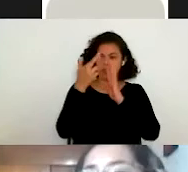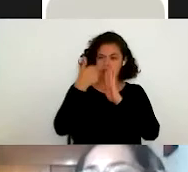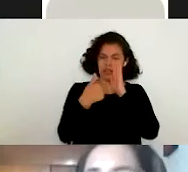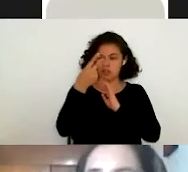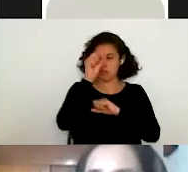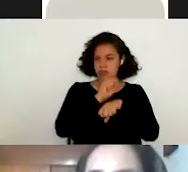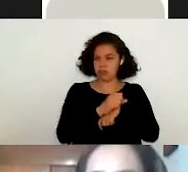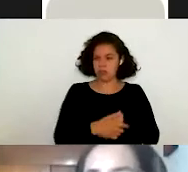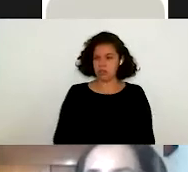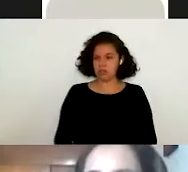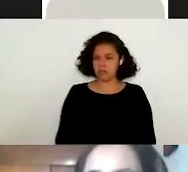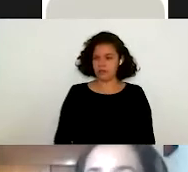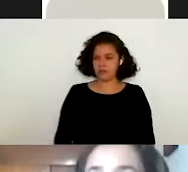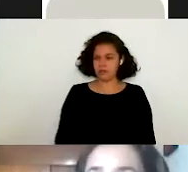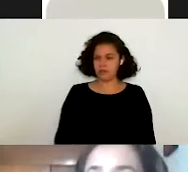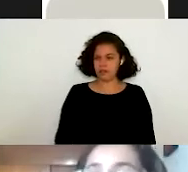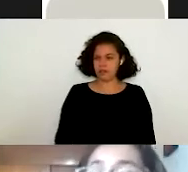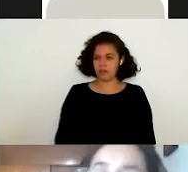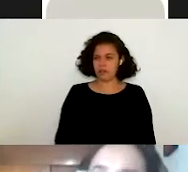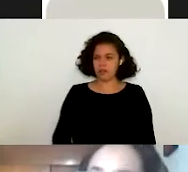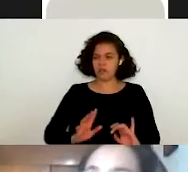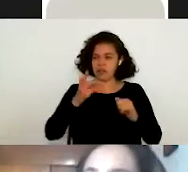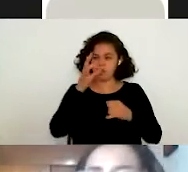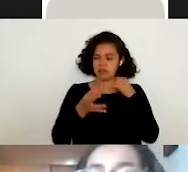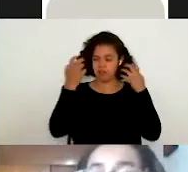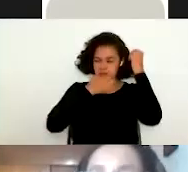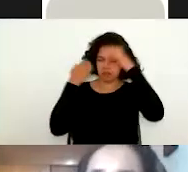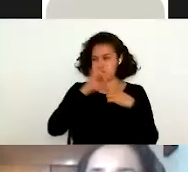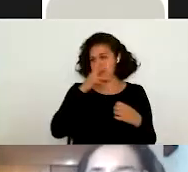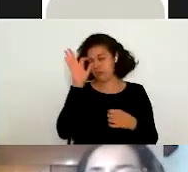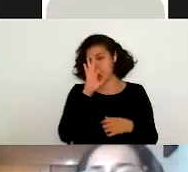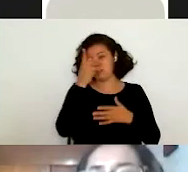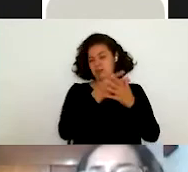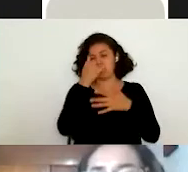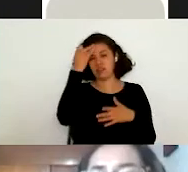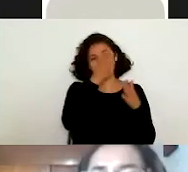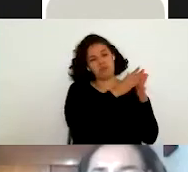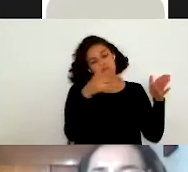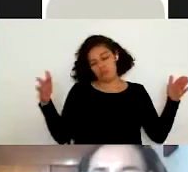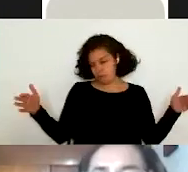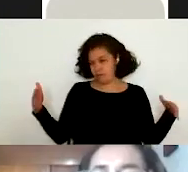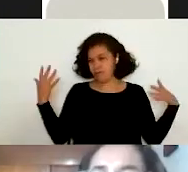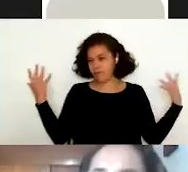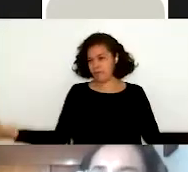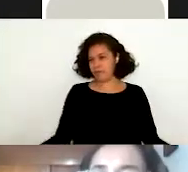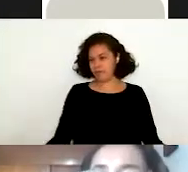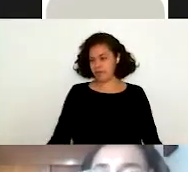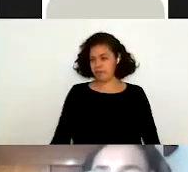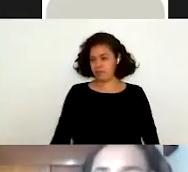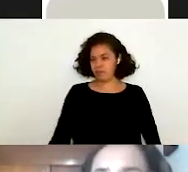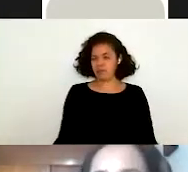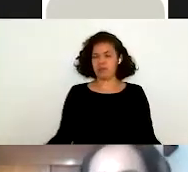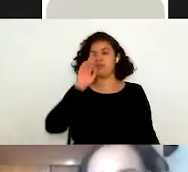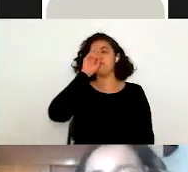pues entonces puedo hacer la evaluación al final. Pero si el proyecto es de larga duración, entonces lo esperado es que se vayan